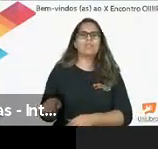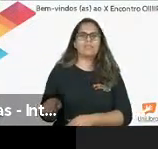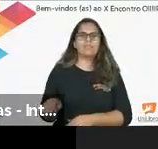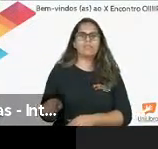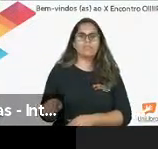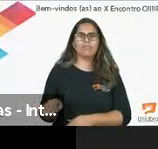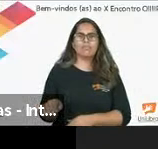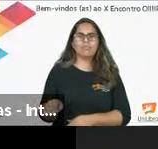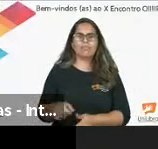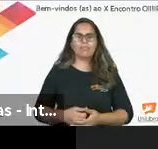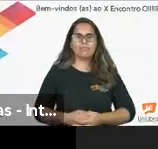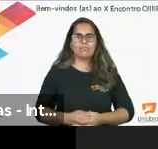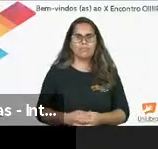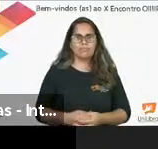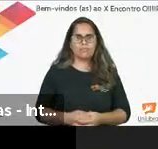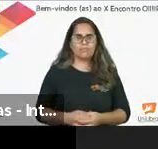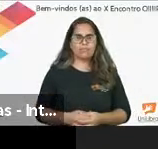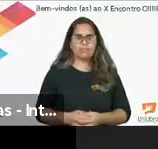Educación,